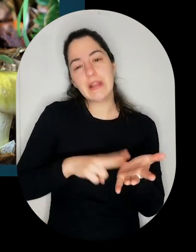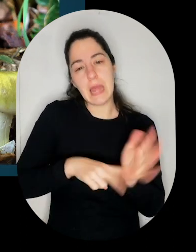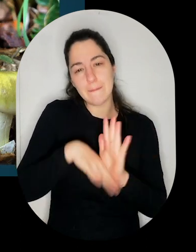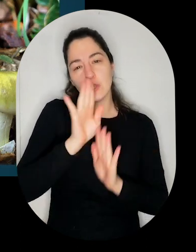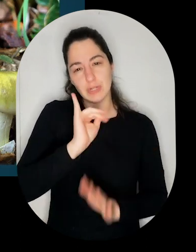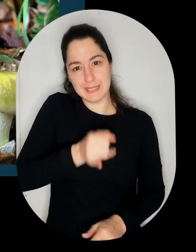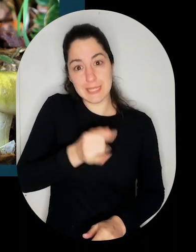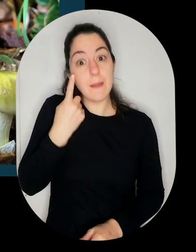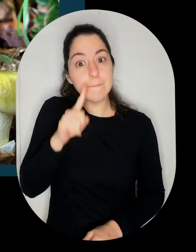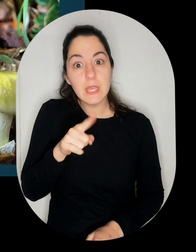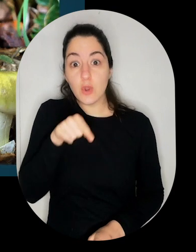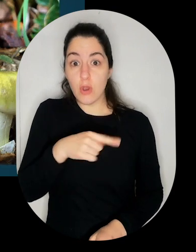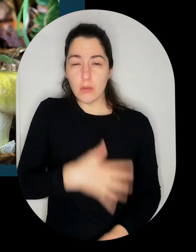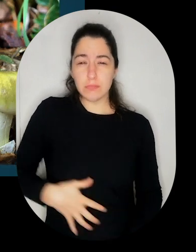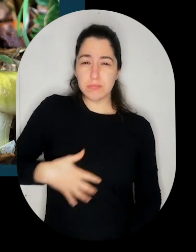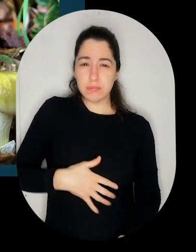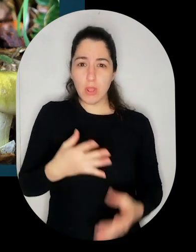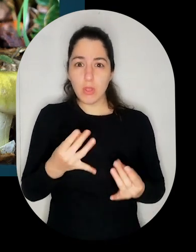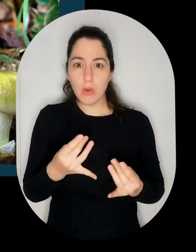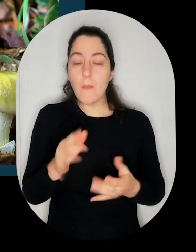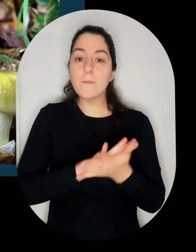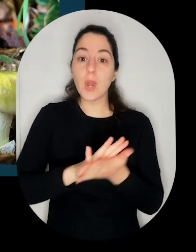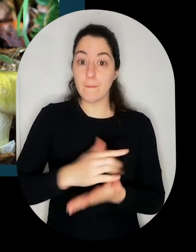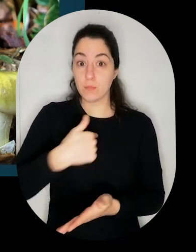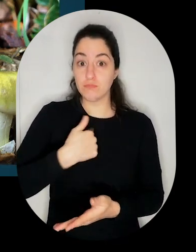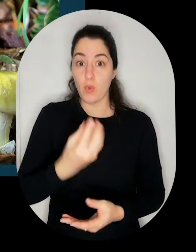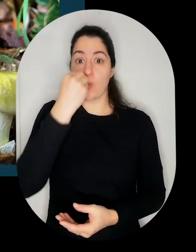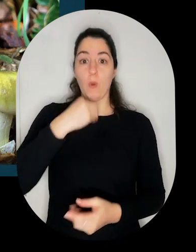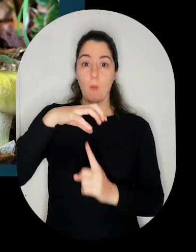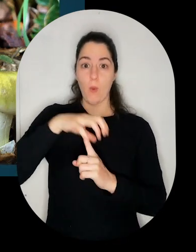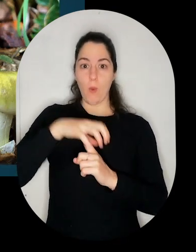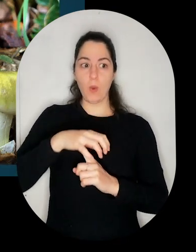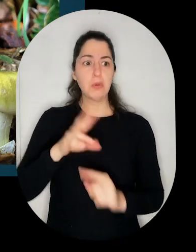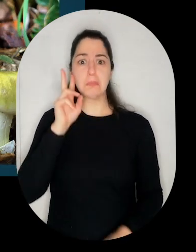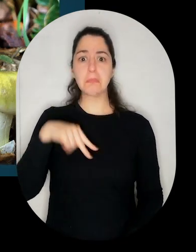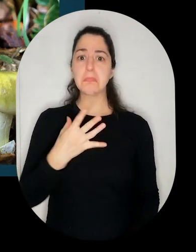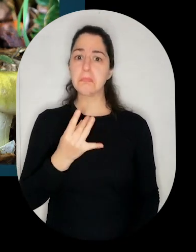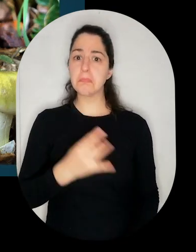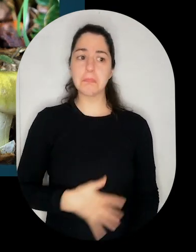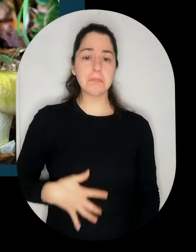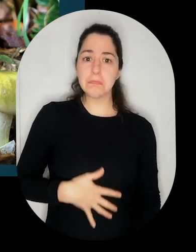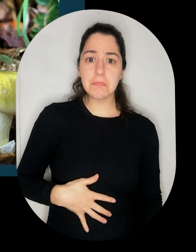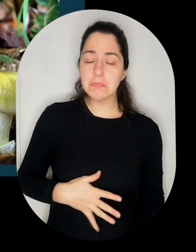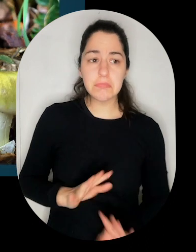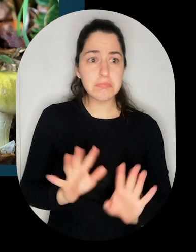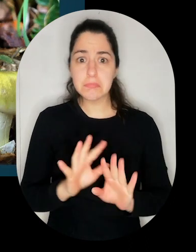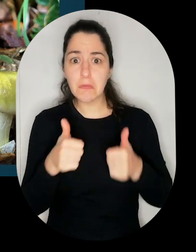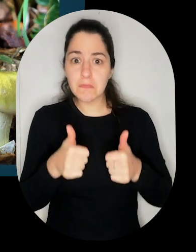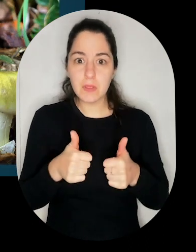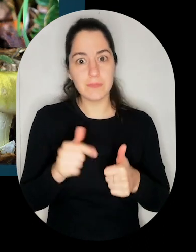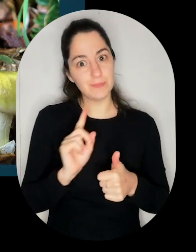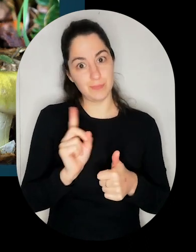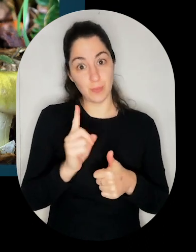sí, pero no por sí solo. Y el hecho de que yo me como un hongo y no tenga síntomas gastrointestinales no significa que yo no haya estado expuesto a